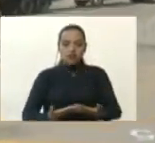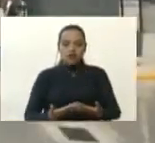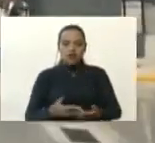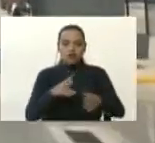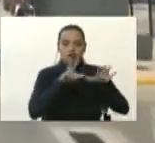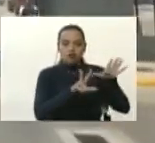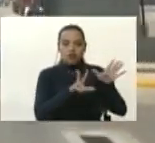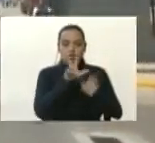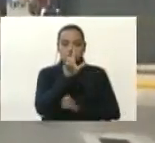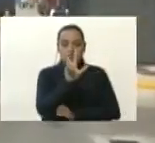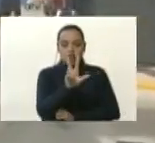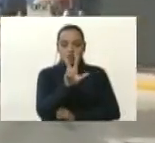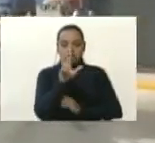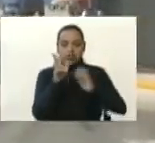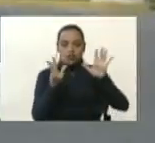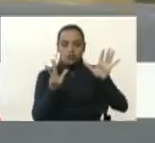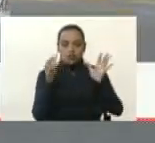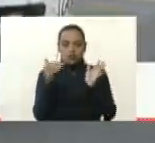55.838.000 unidades